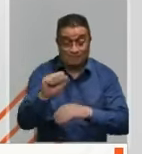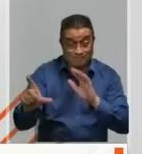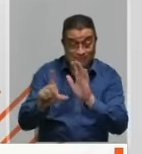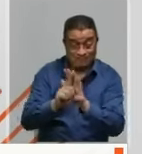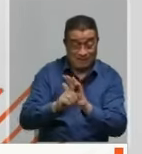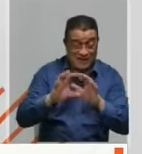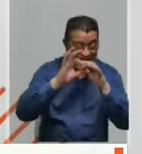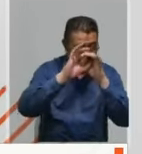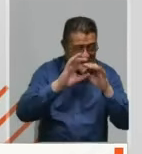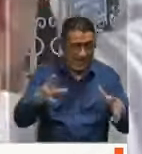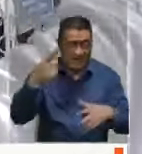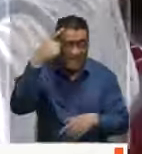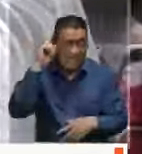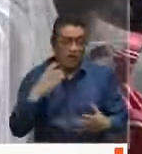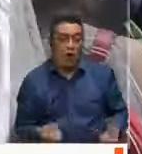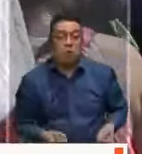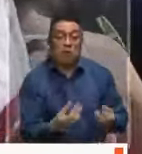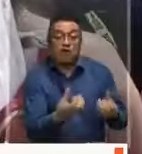tan grave daño han provocado no queden Yeah.